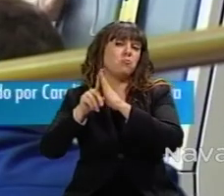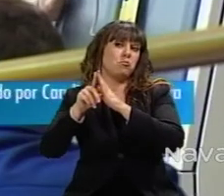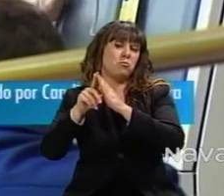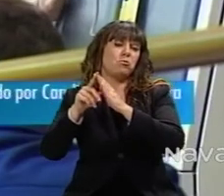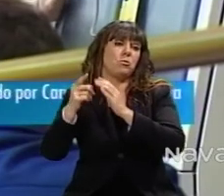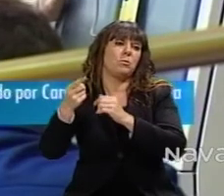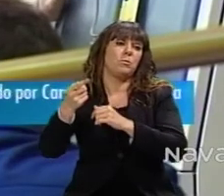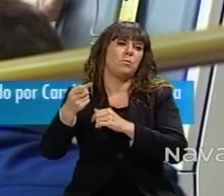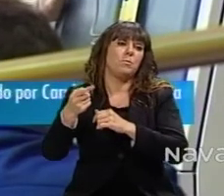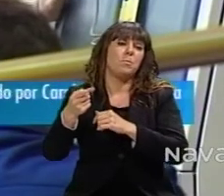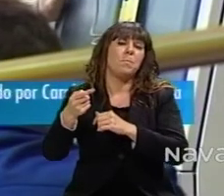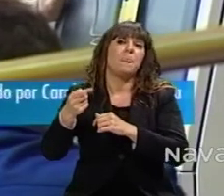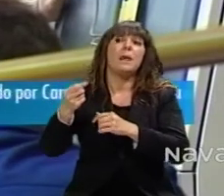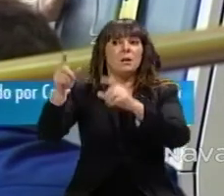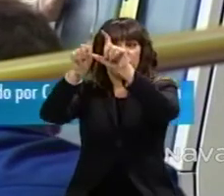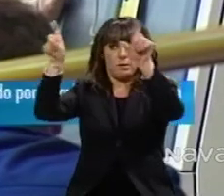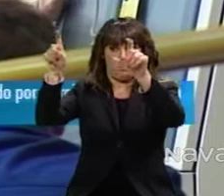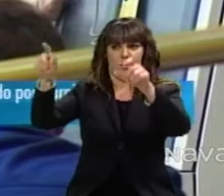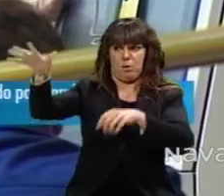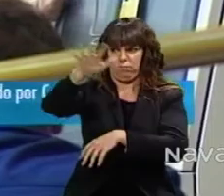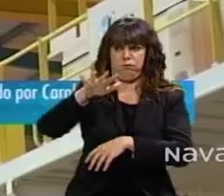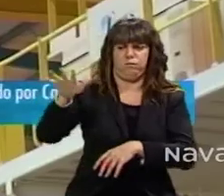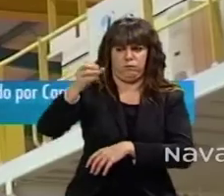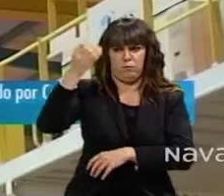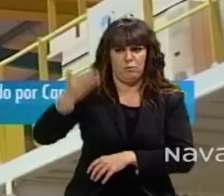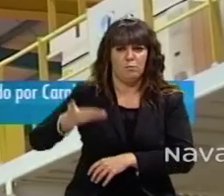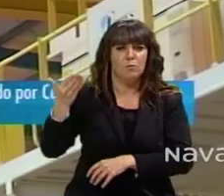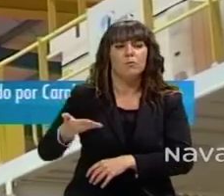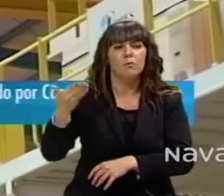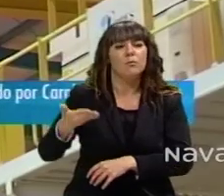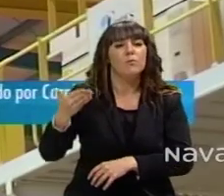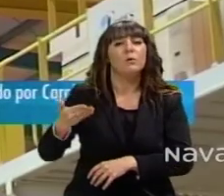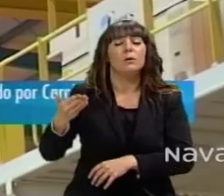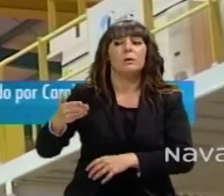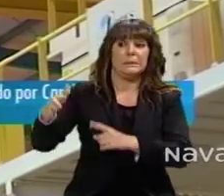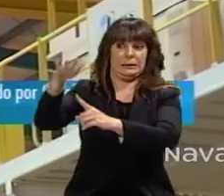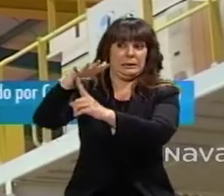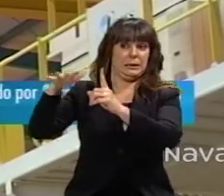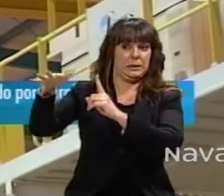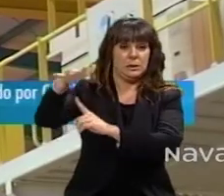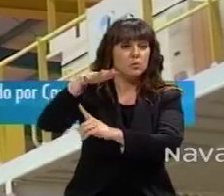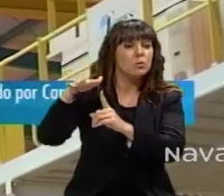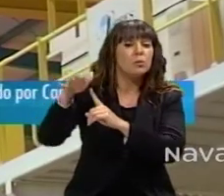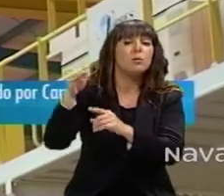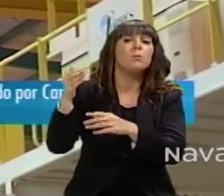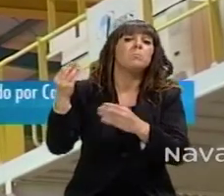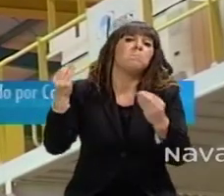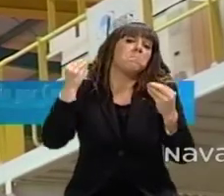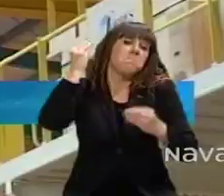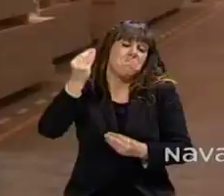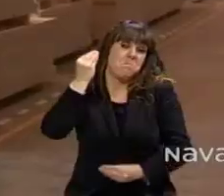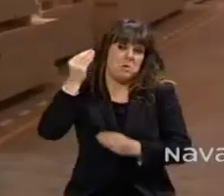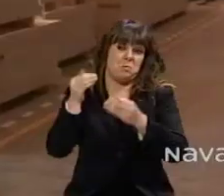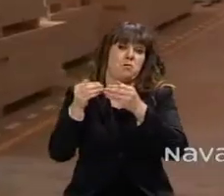es probable Boeing tiene allí una gran planta y de alguna manera es un entorno en el que quizás en el futuro pudiéramos